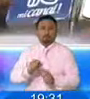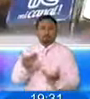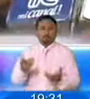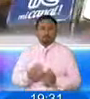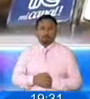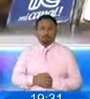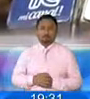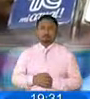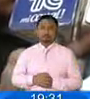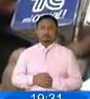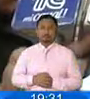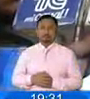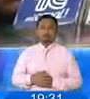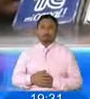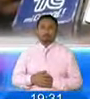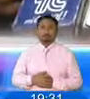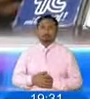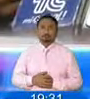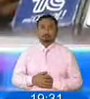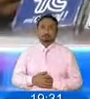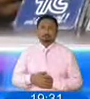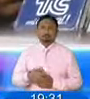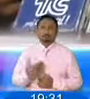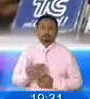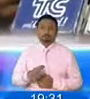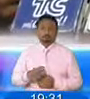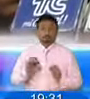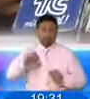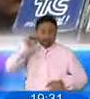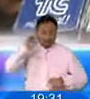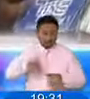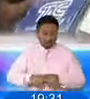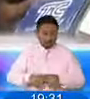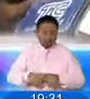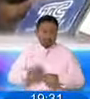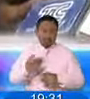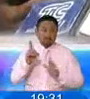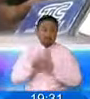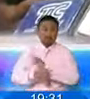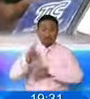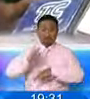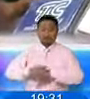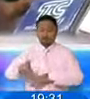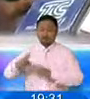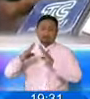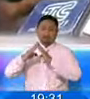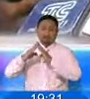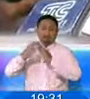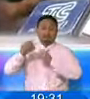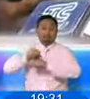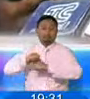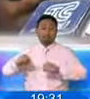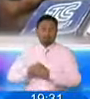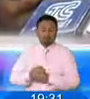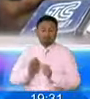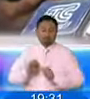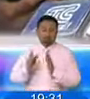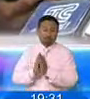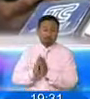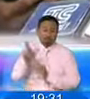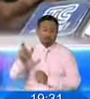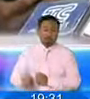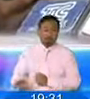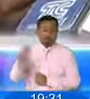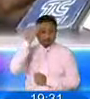estructura. Nosotros hemos coordinado presentar una denuncia por daño a bien ajeno. Estamos pidiendo la comparecencia de un perito que nos va a